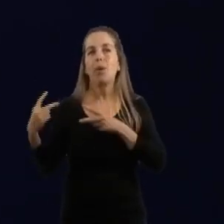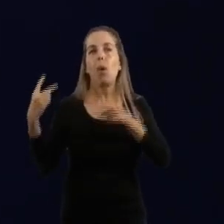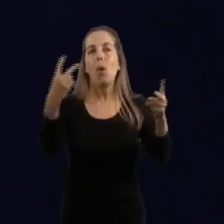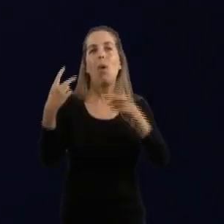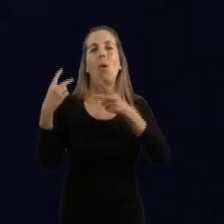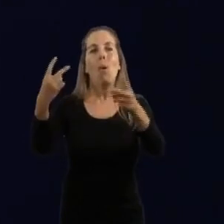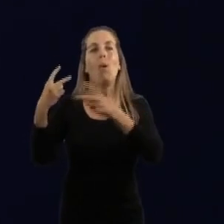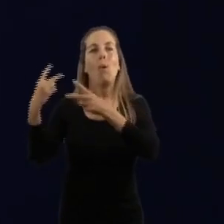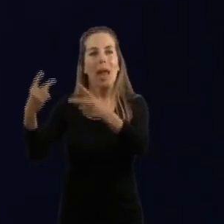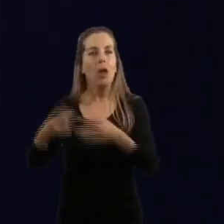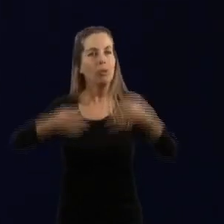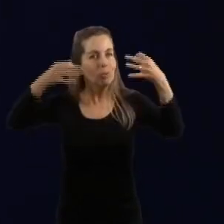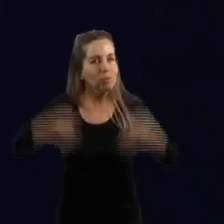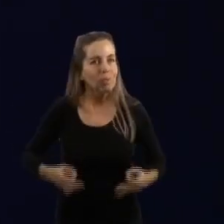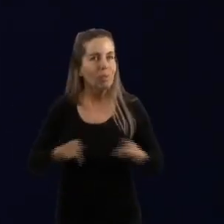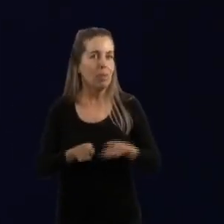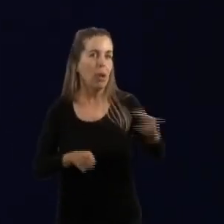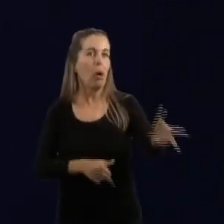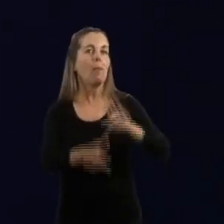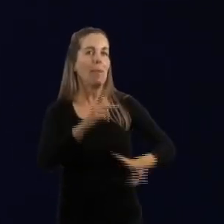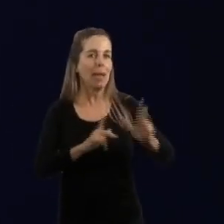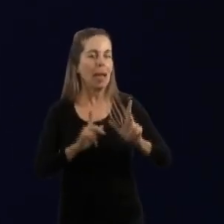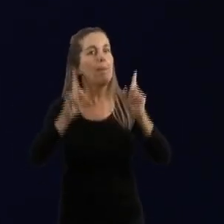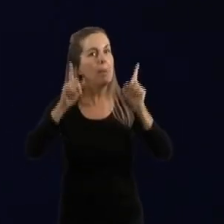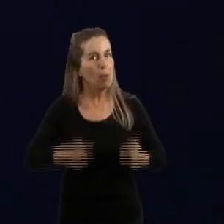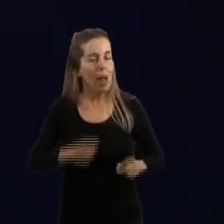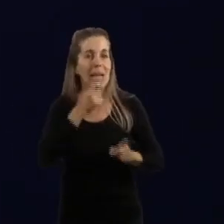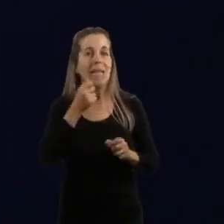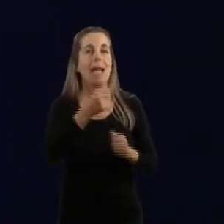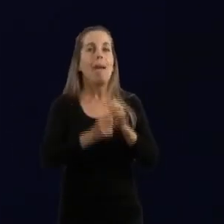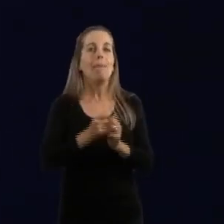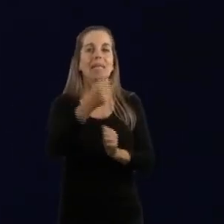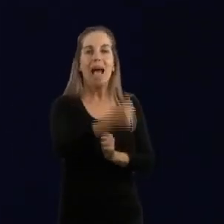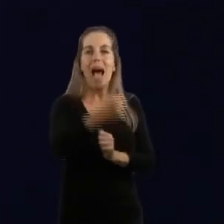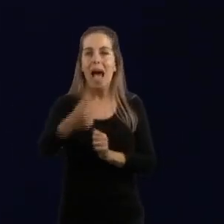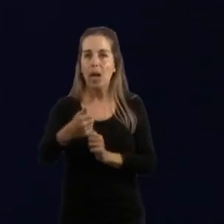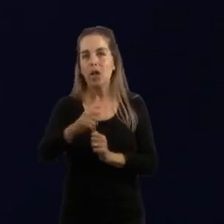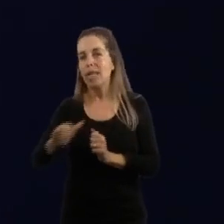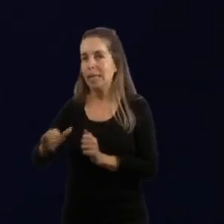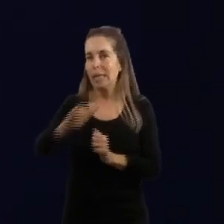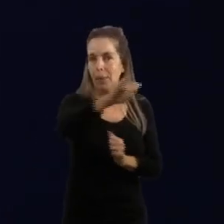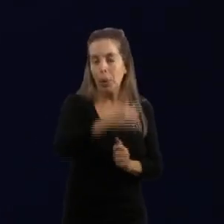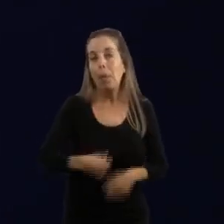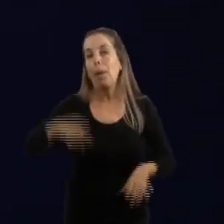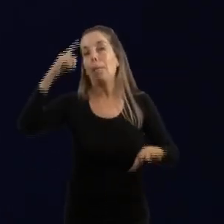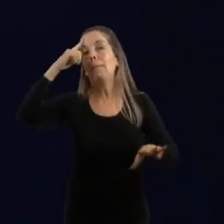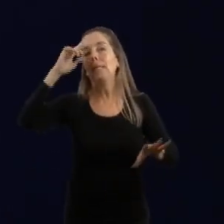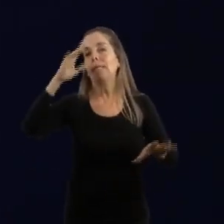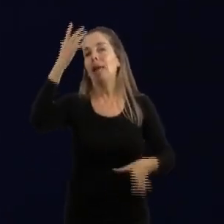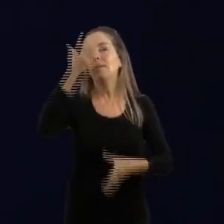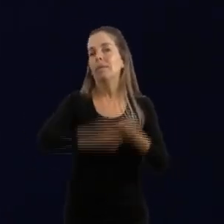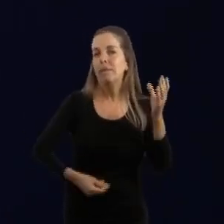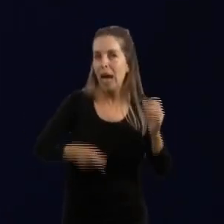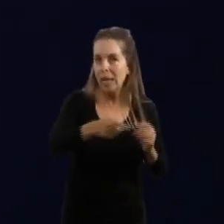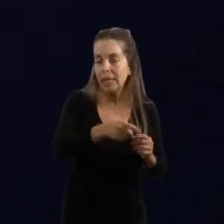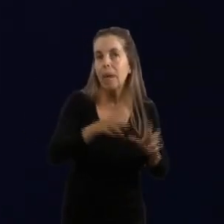que cumplan con las características que vos me decís. Pero así todo, si Aerolíneas, vamos a suponer que comete el error vamos a ese